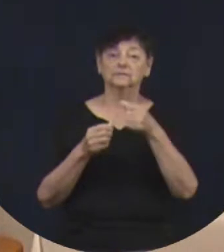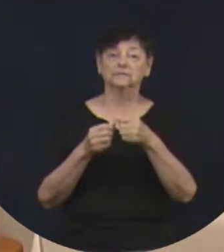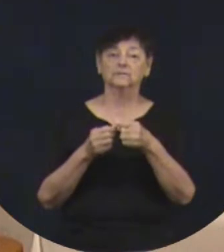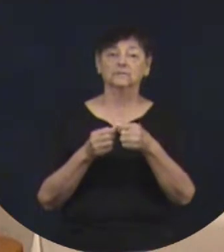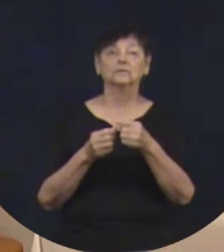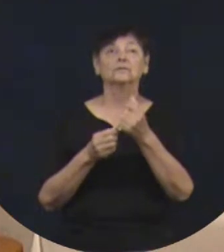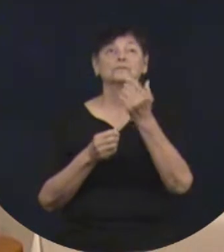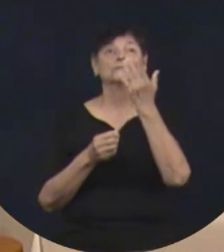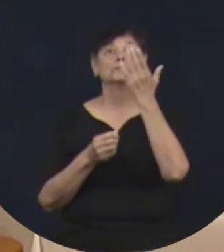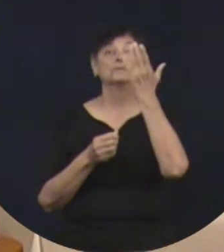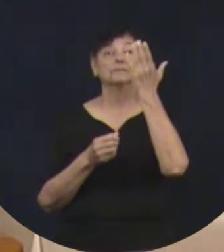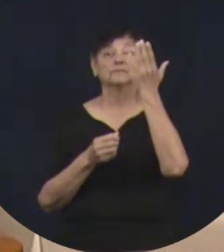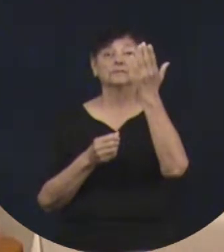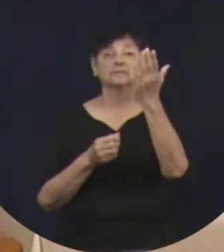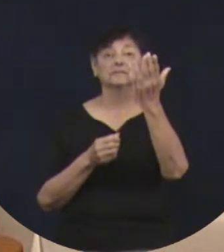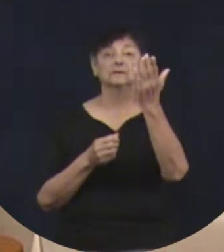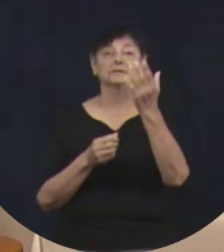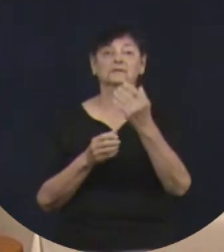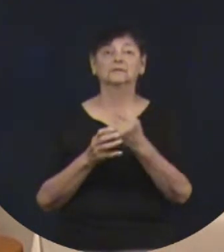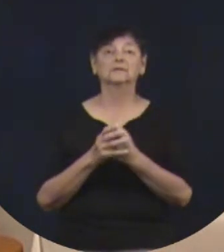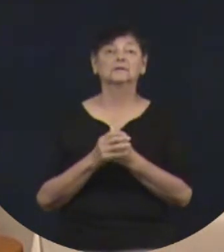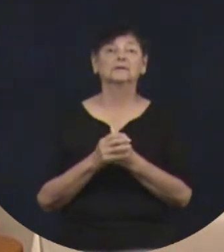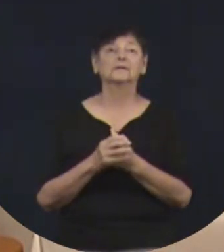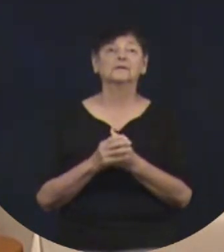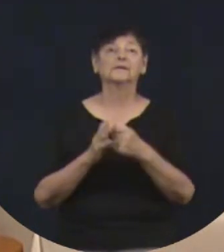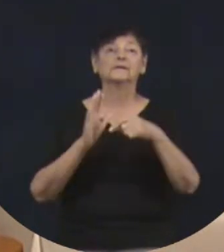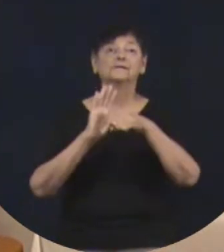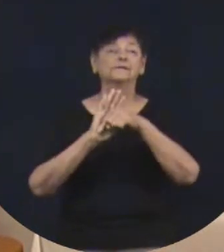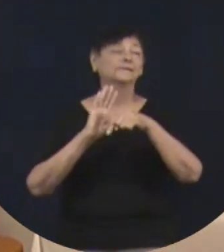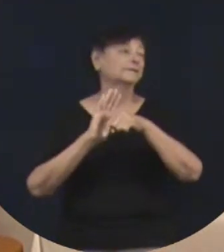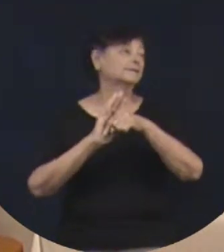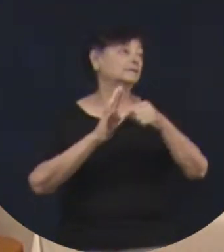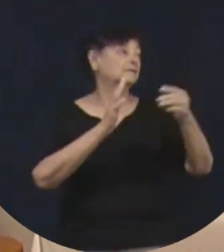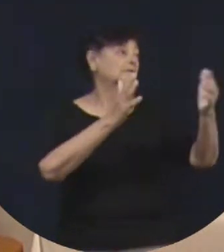en conmemoración mía.